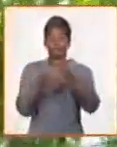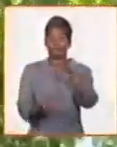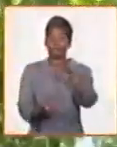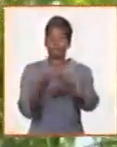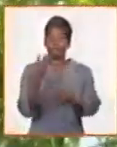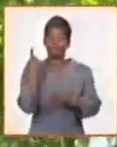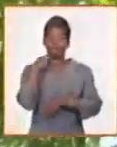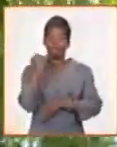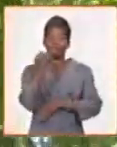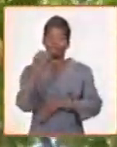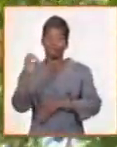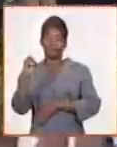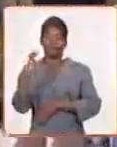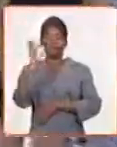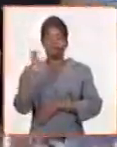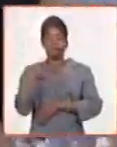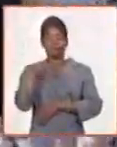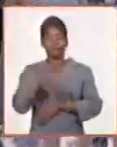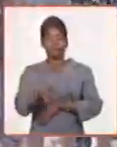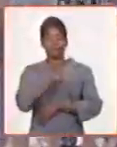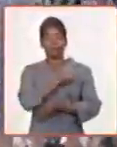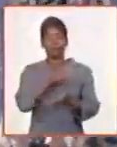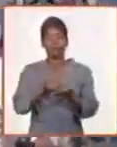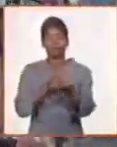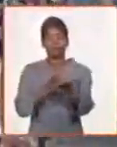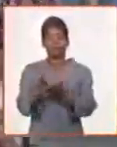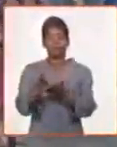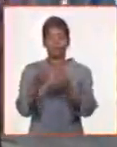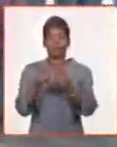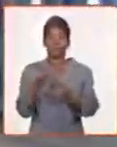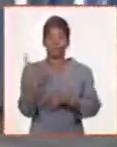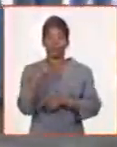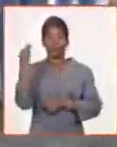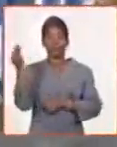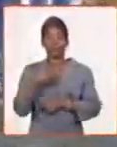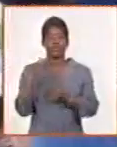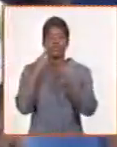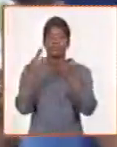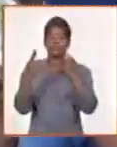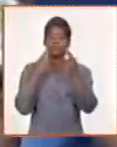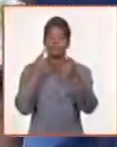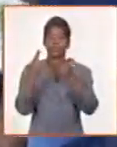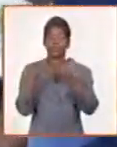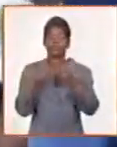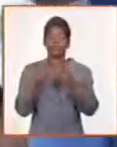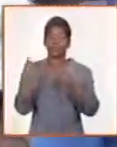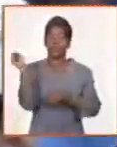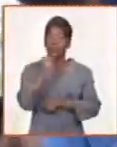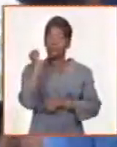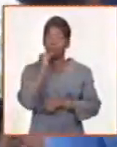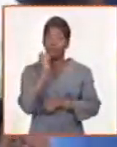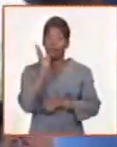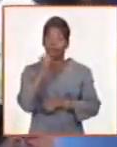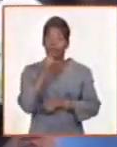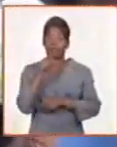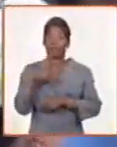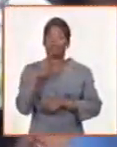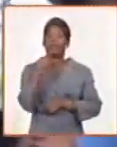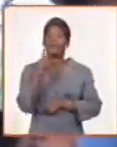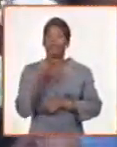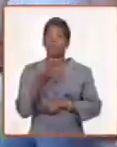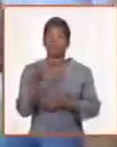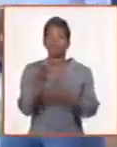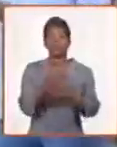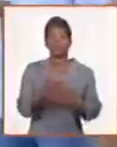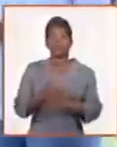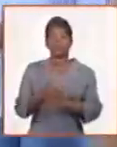música cubana. Son reconocidos en nuestro país y en importantes circuitos internacionales del canto coral. Para